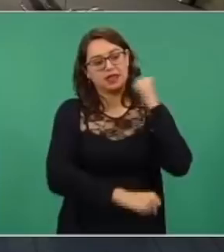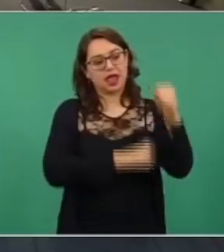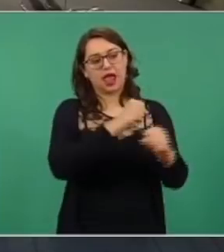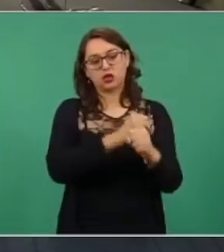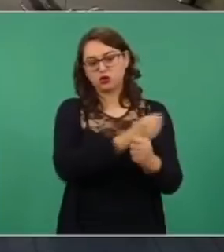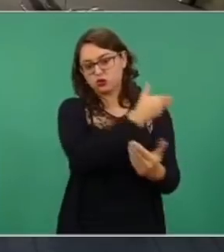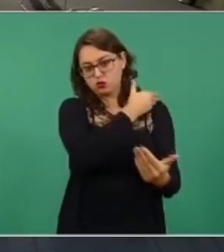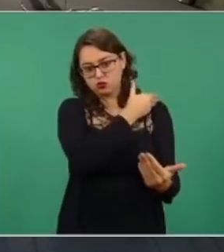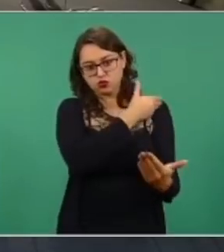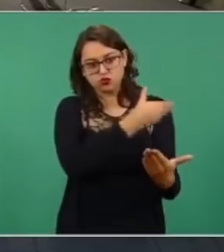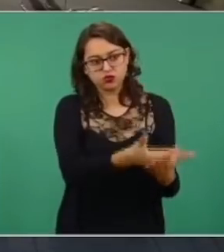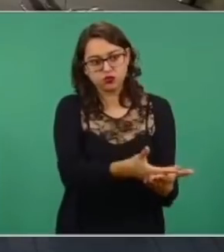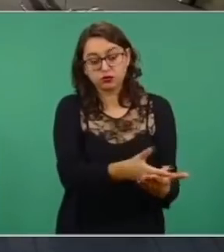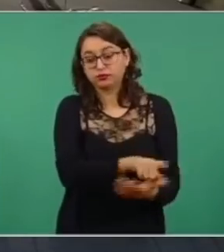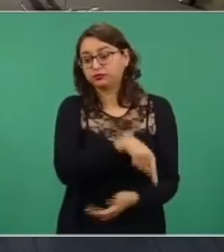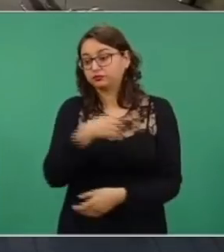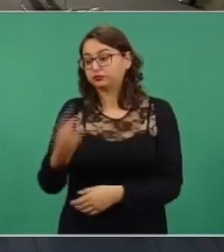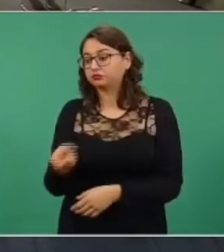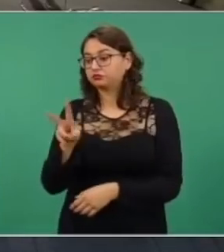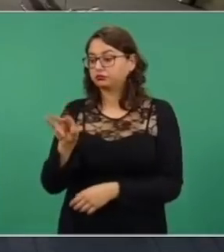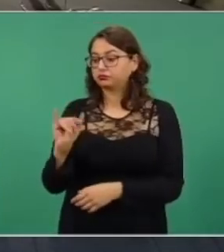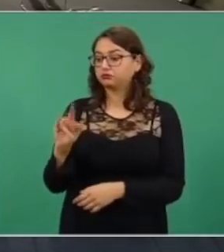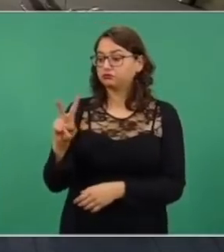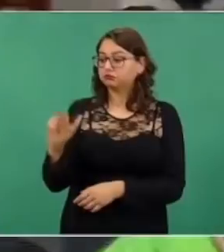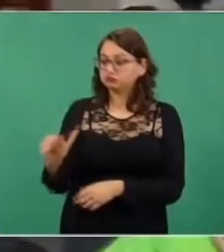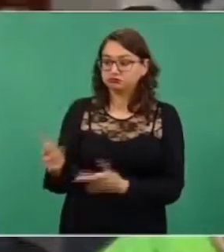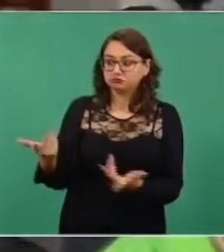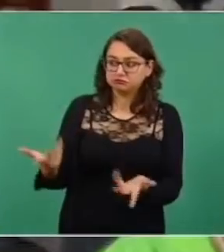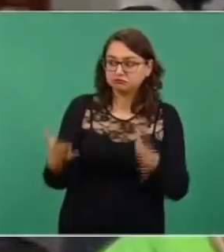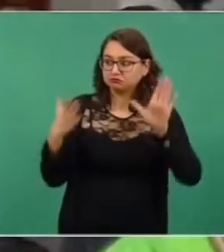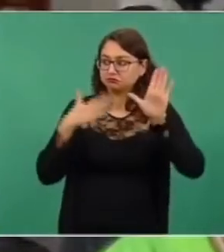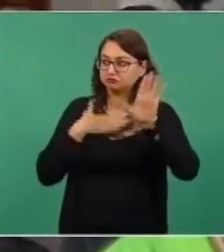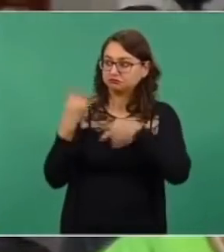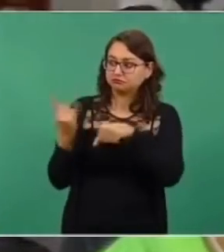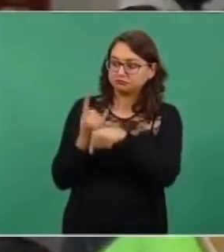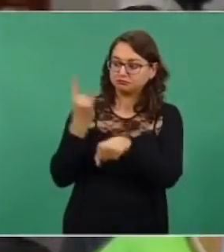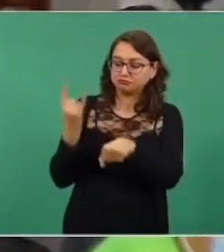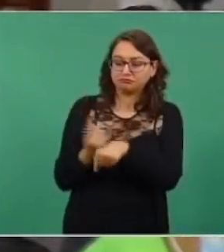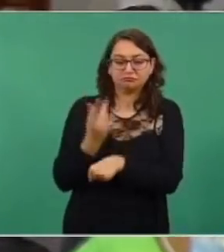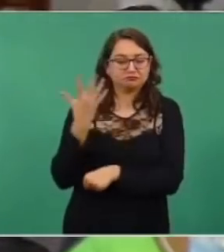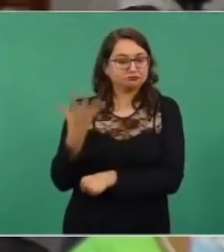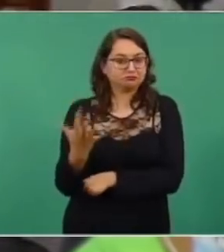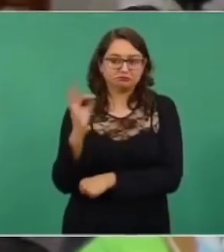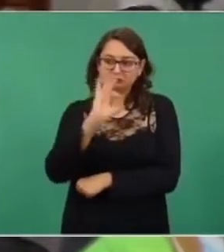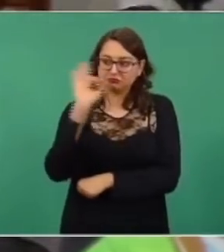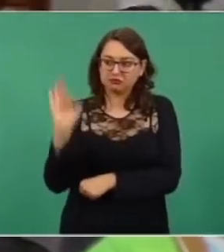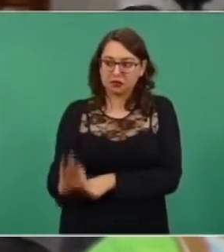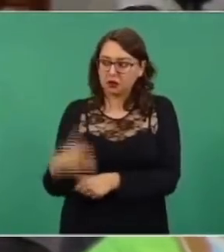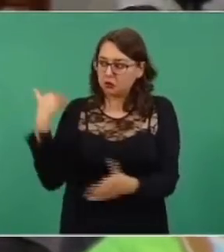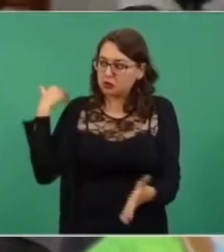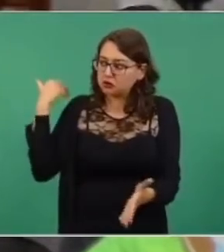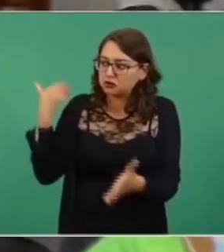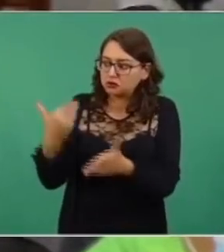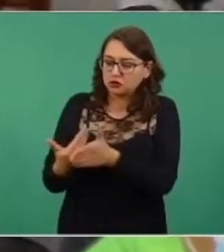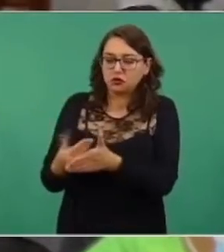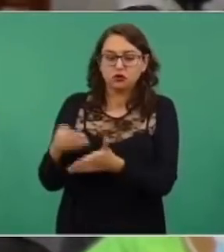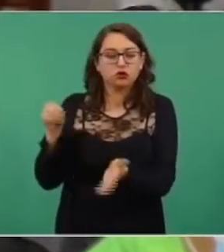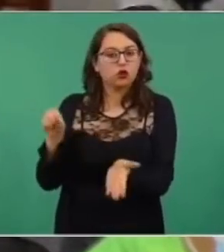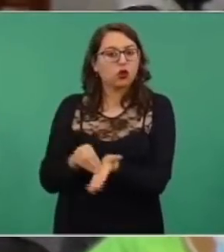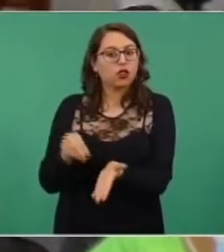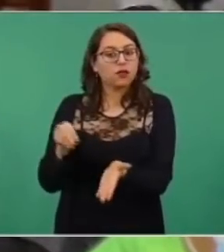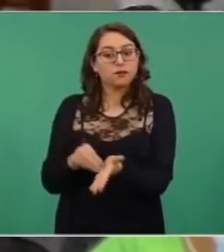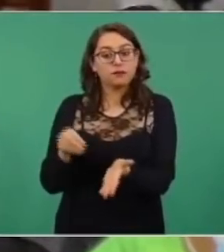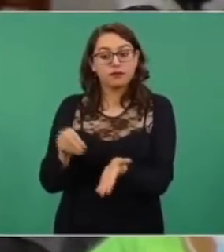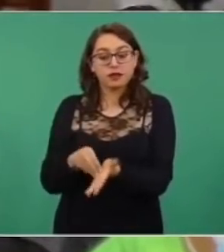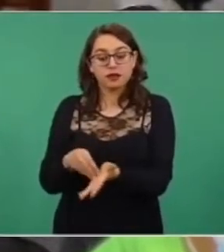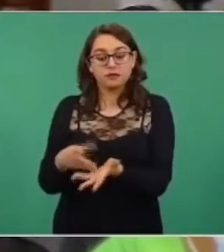prometido, no ha pasado de operar más del 5% del mercado bursátil desde el inicio de sus operaciones.